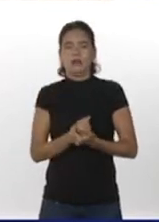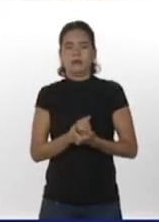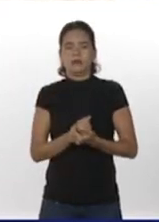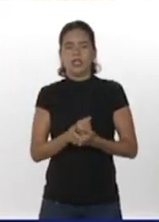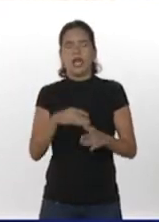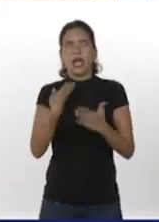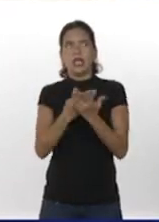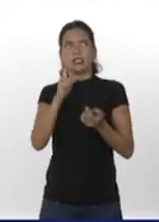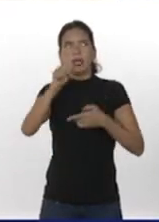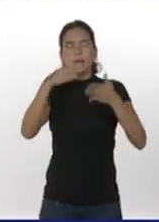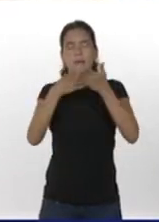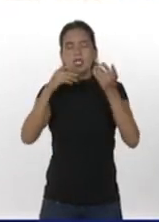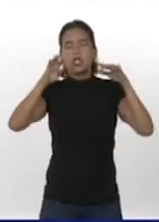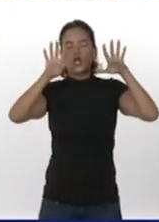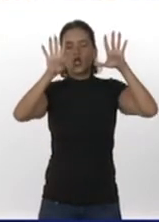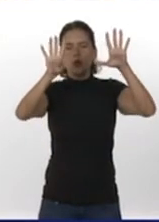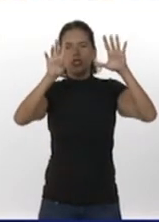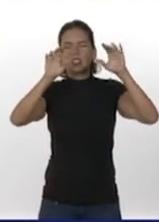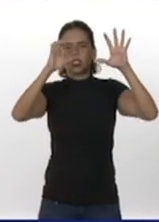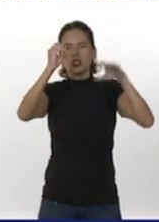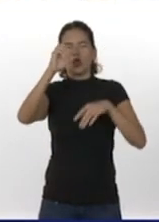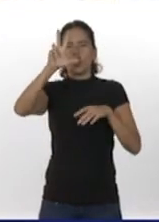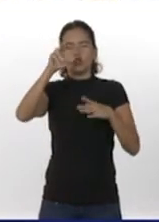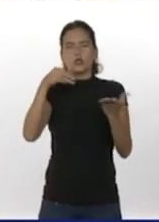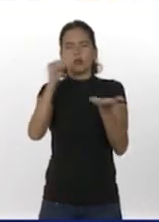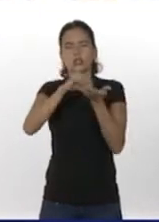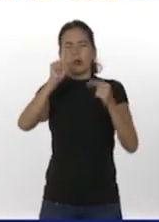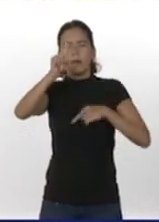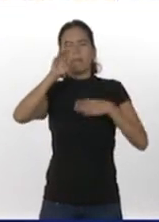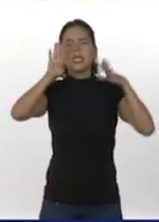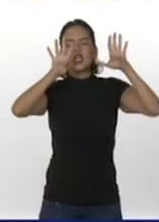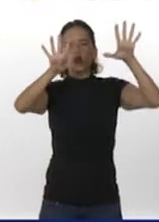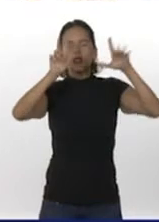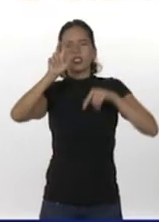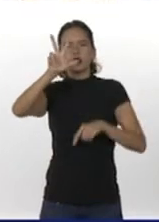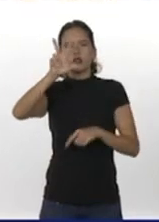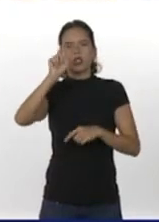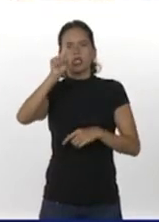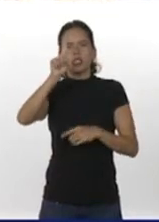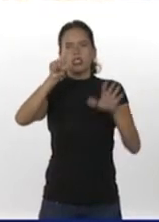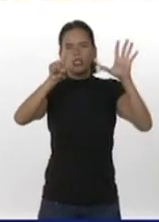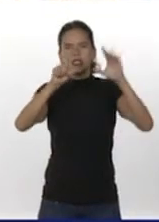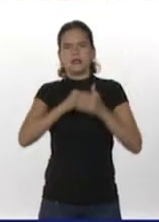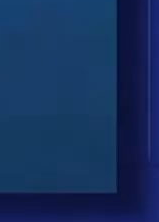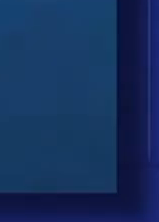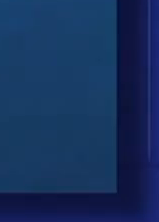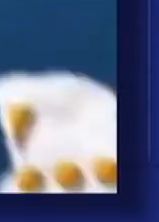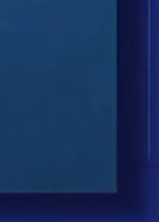entonces hasta 1908 y luego volvió a serlo en 1936.